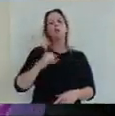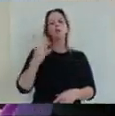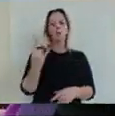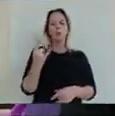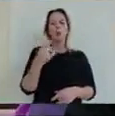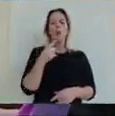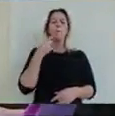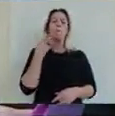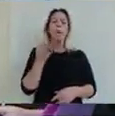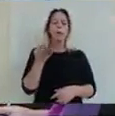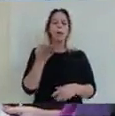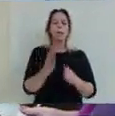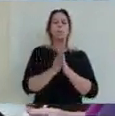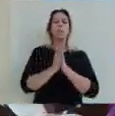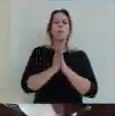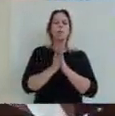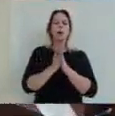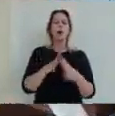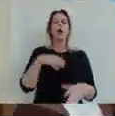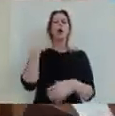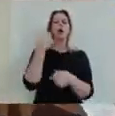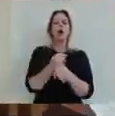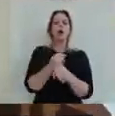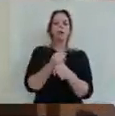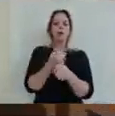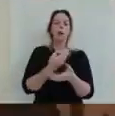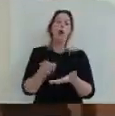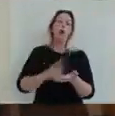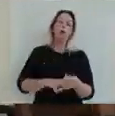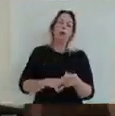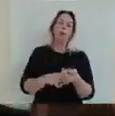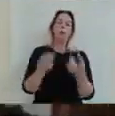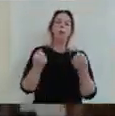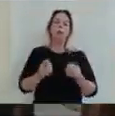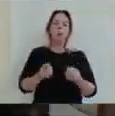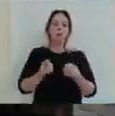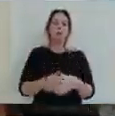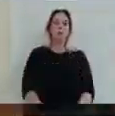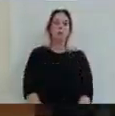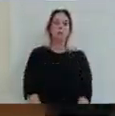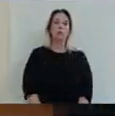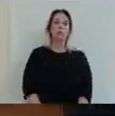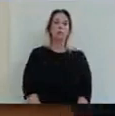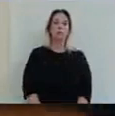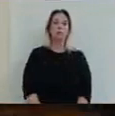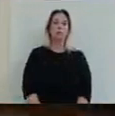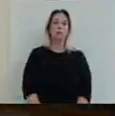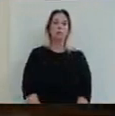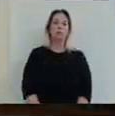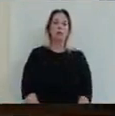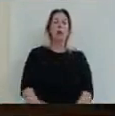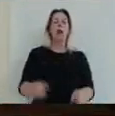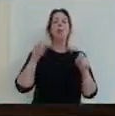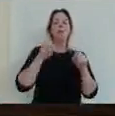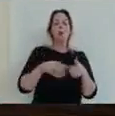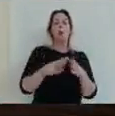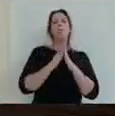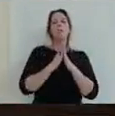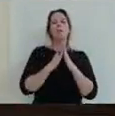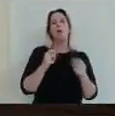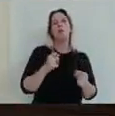Concejal Miño. Sí, bueno, esta es una nota análoga a la que pasamos hace un ratito a la Comisión de Legislación, así que voy a pedir que esta también pase a la Comisión de